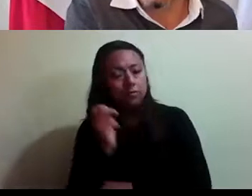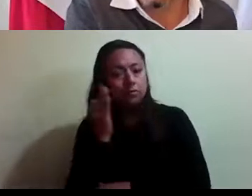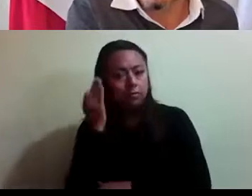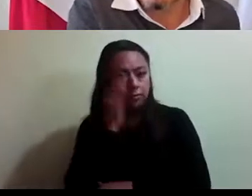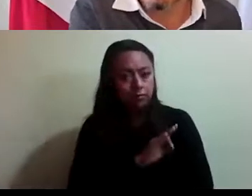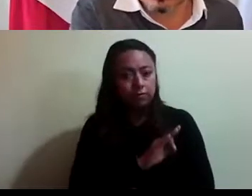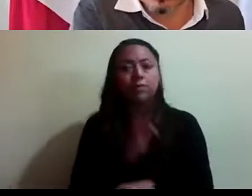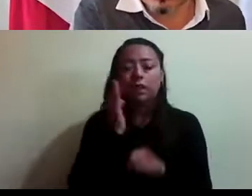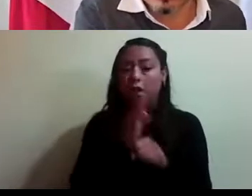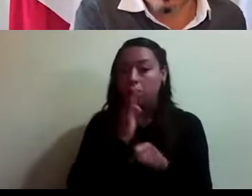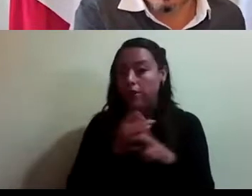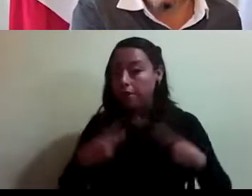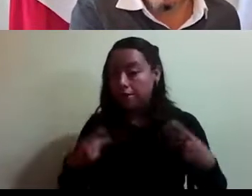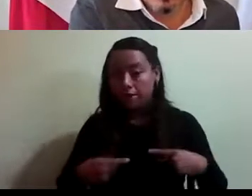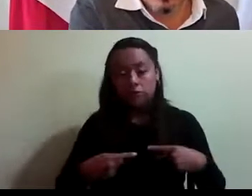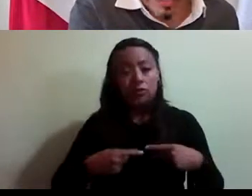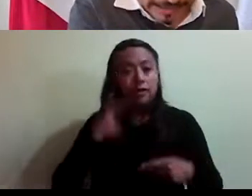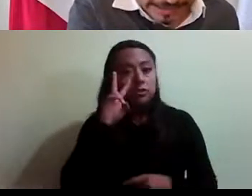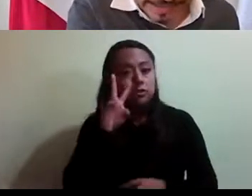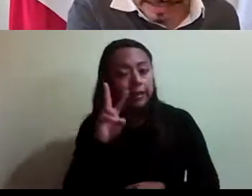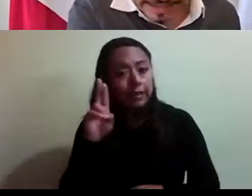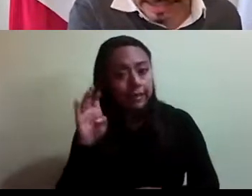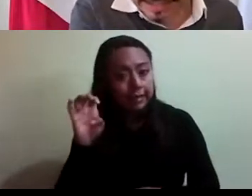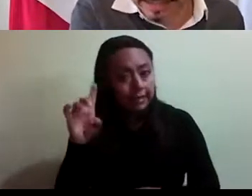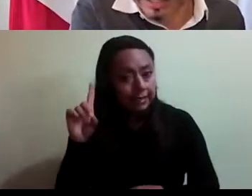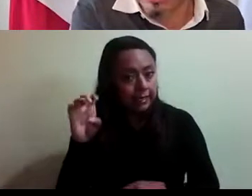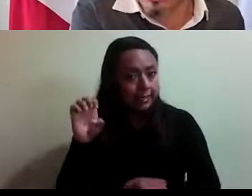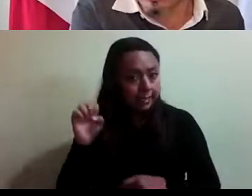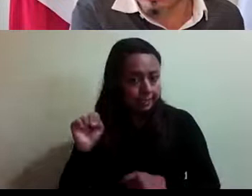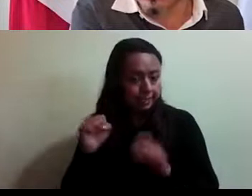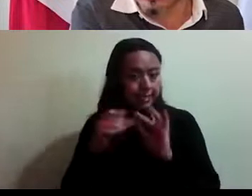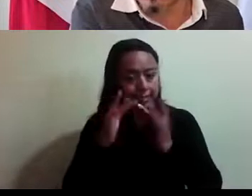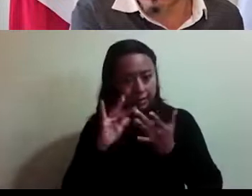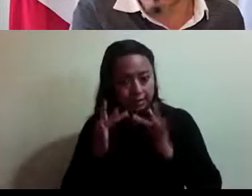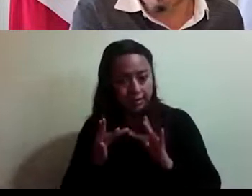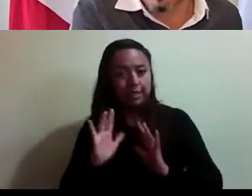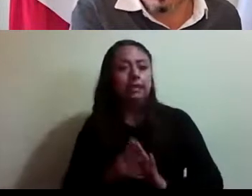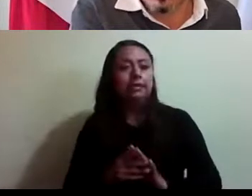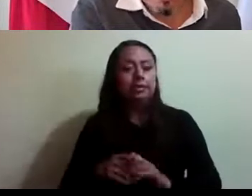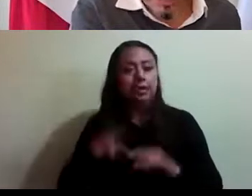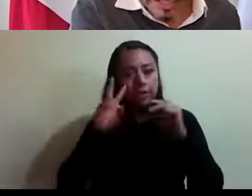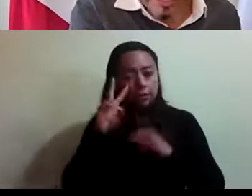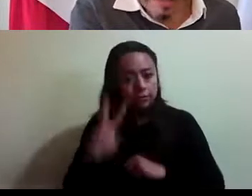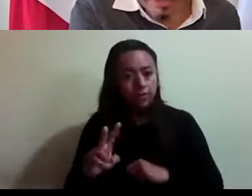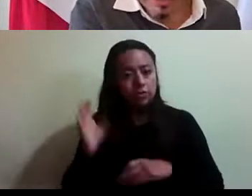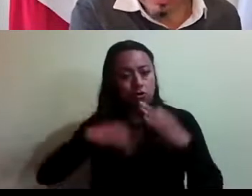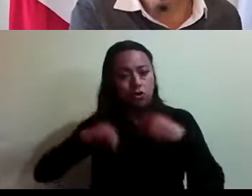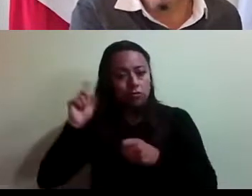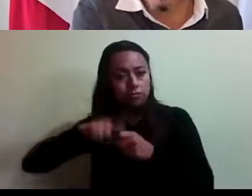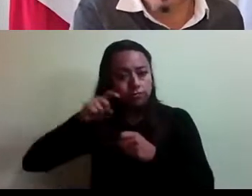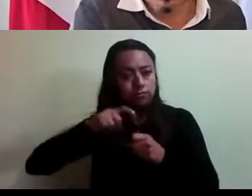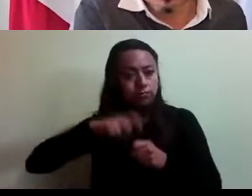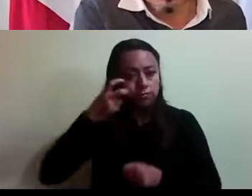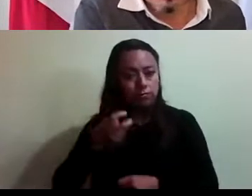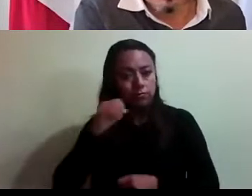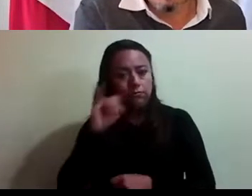están siguiendo en redes, quienes nos ven y quienes integran esta Junta de Coordinación Política saben que no fue